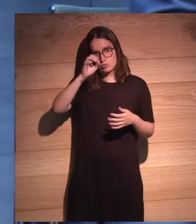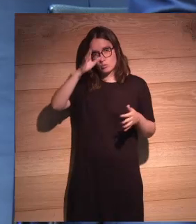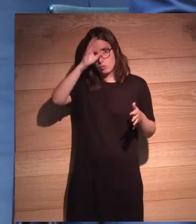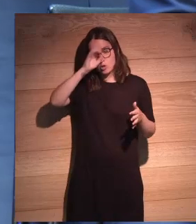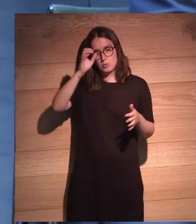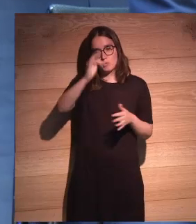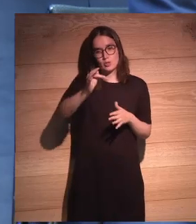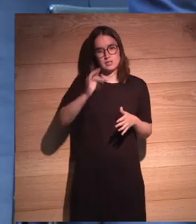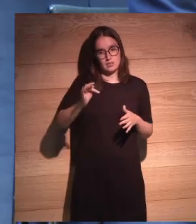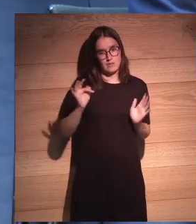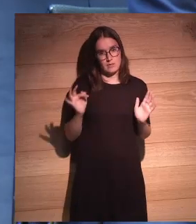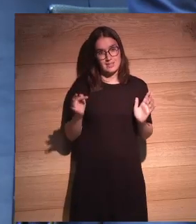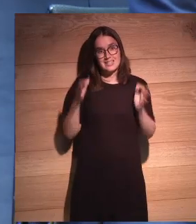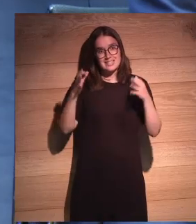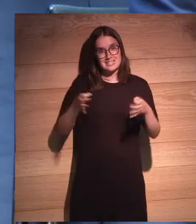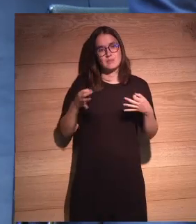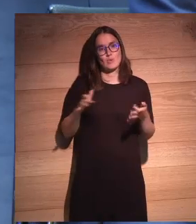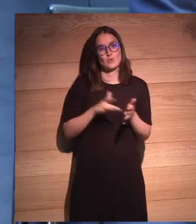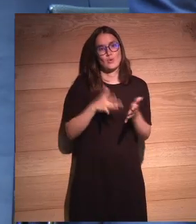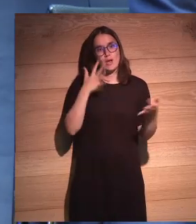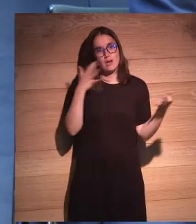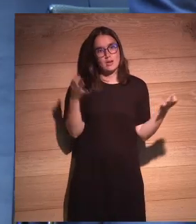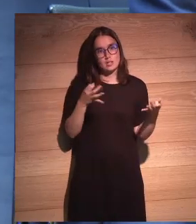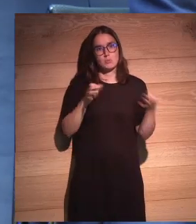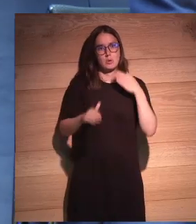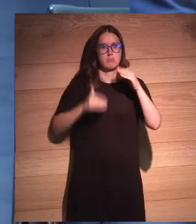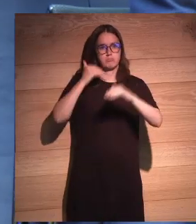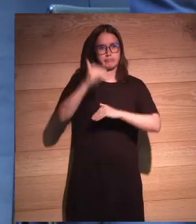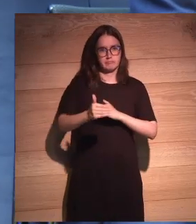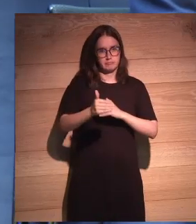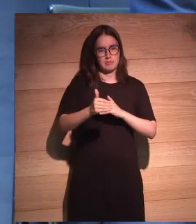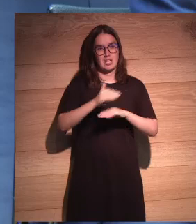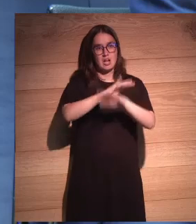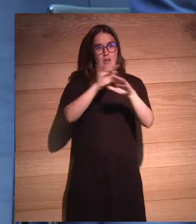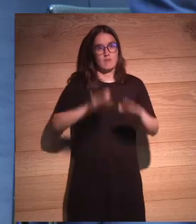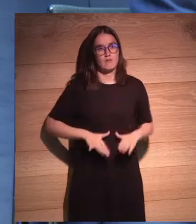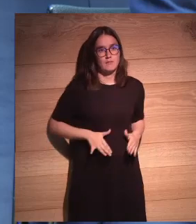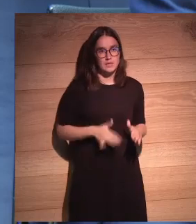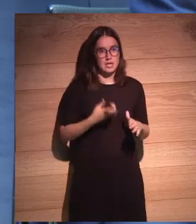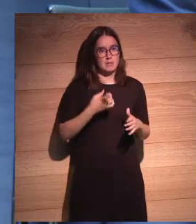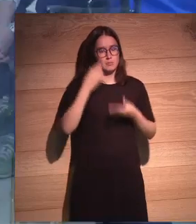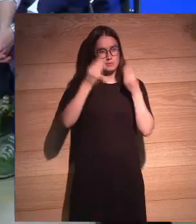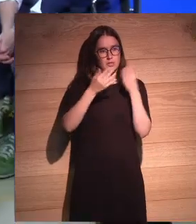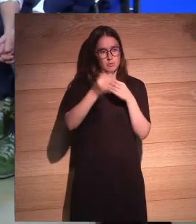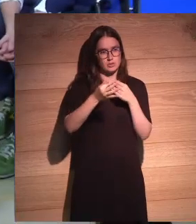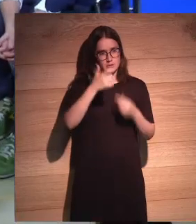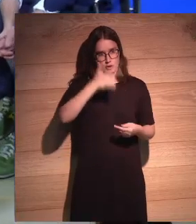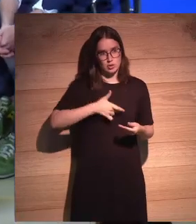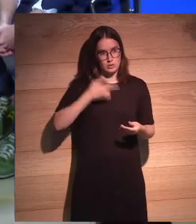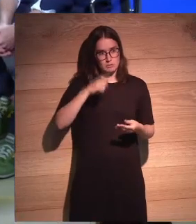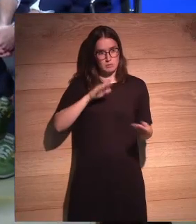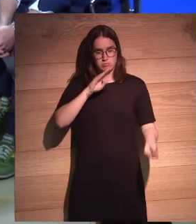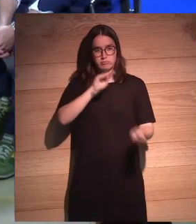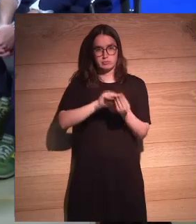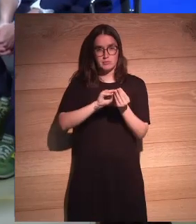opinión optimista en este sentido. Siempre ha existido, pero lo vamos a superar y al final nos vamos a quedar con la parte buena. Sí, yo estoy también de